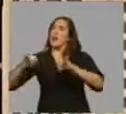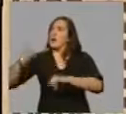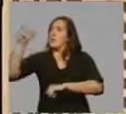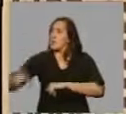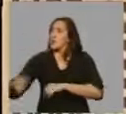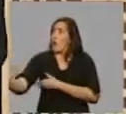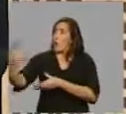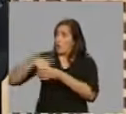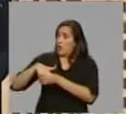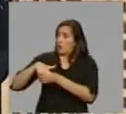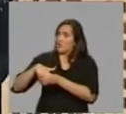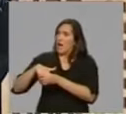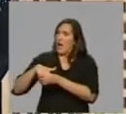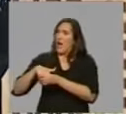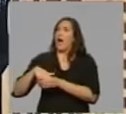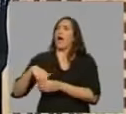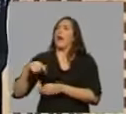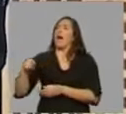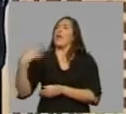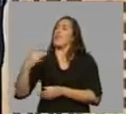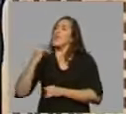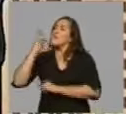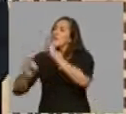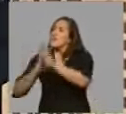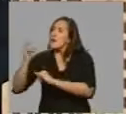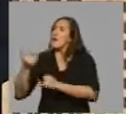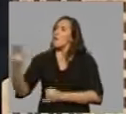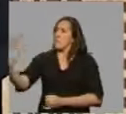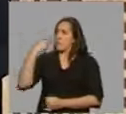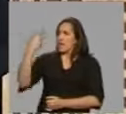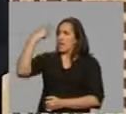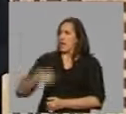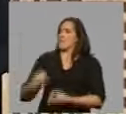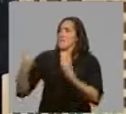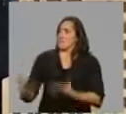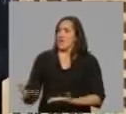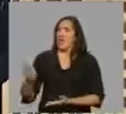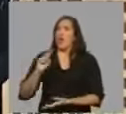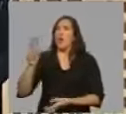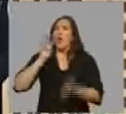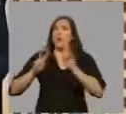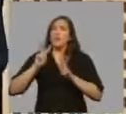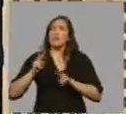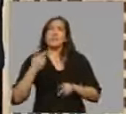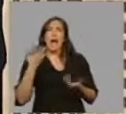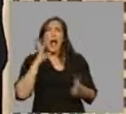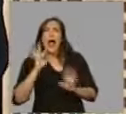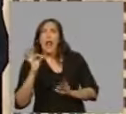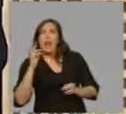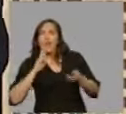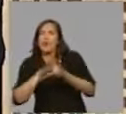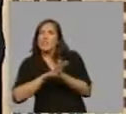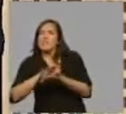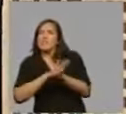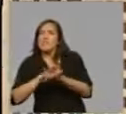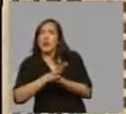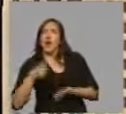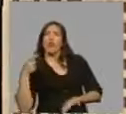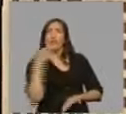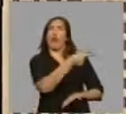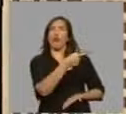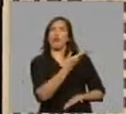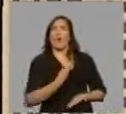te voten, pero nunca recurrir a este tipo de prácticas. Por eso yo me siento, como presidenta de los 40 millones